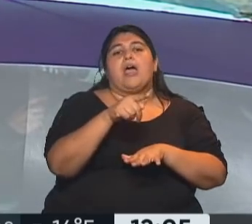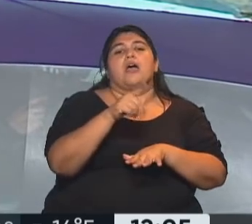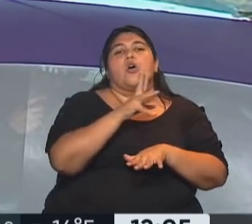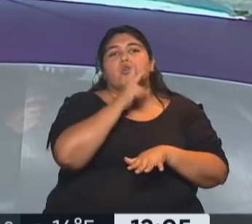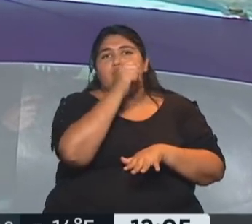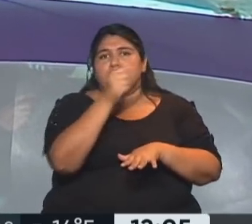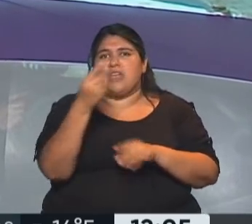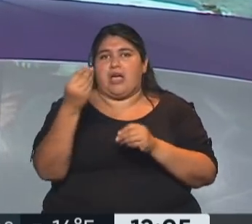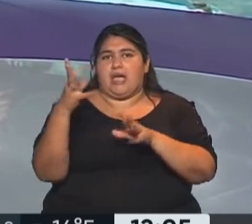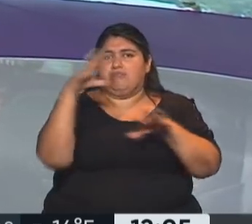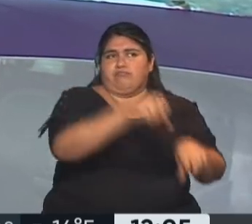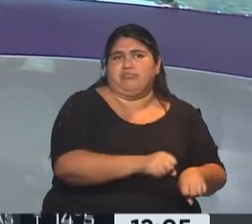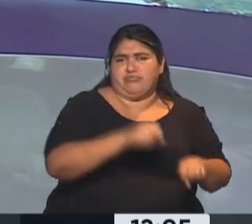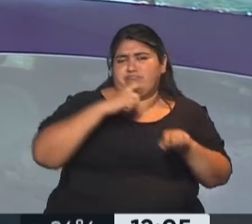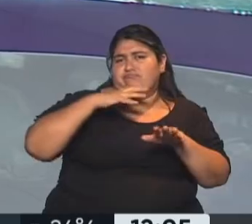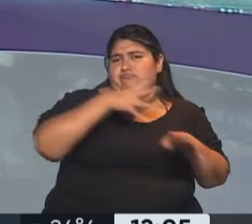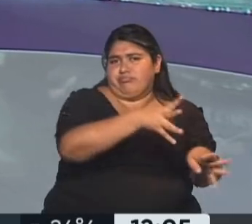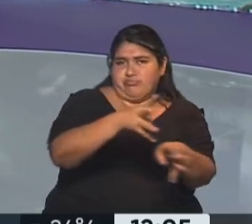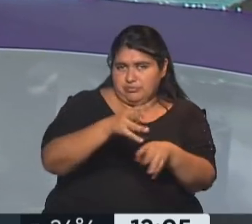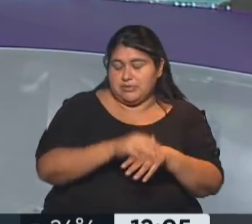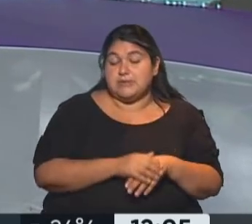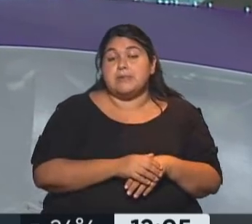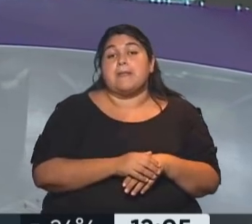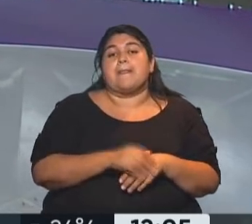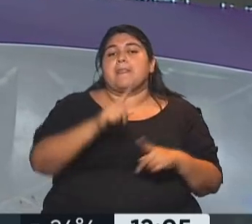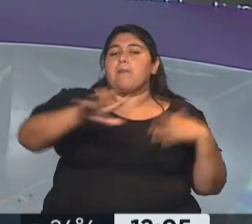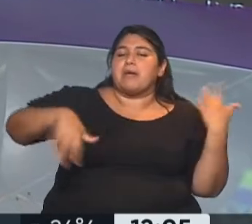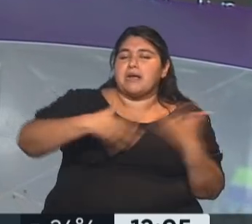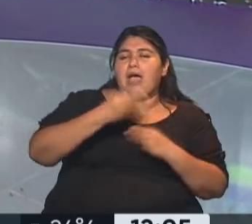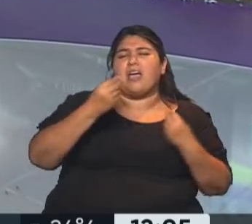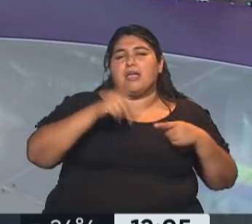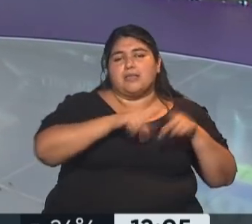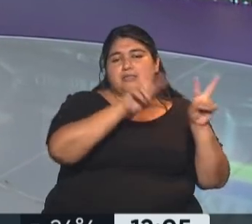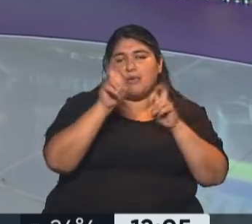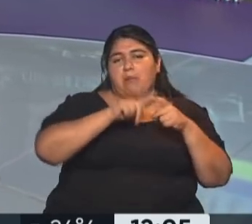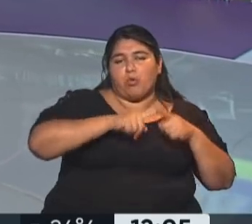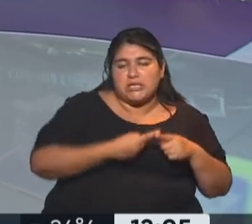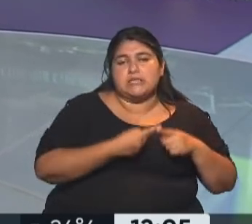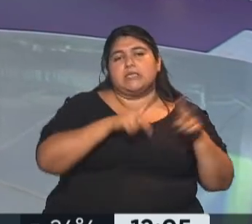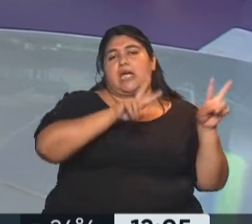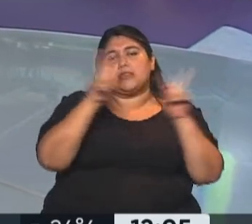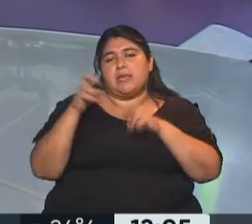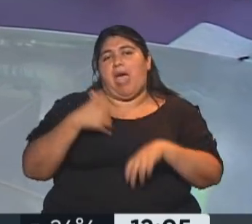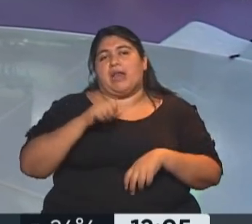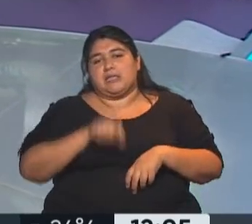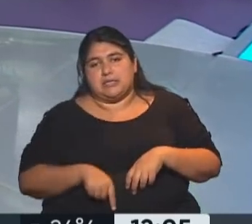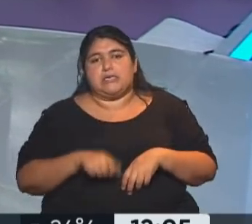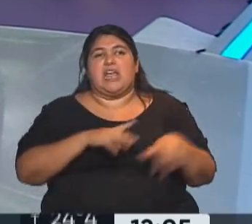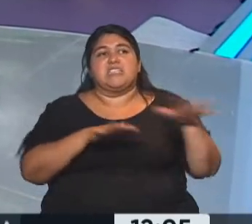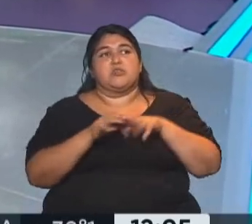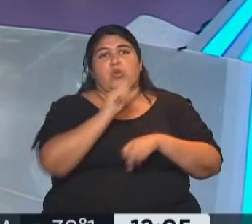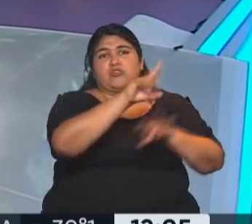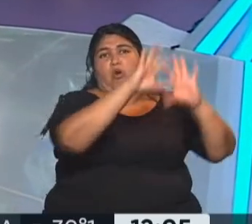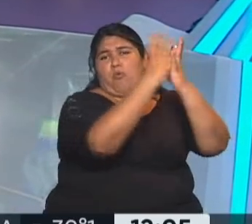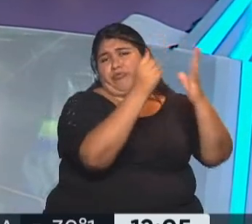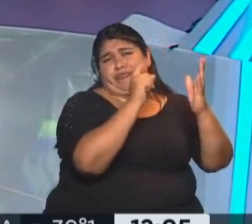el territorio ucraniano. A estas manifestaciones además se mezclan cuestiones políticas que tienen más que ver con la política en Argentina que lo que está ocurriendo en el mundo.